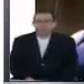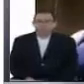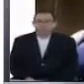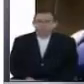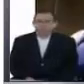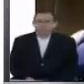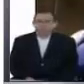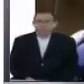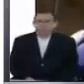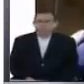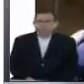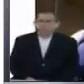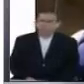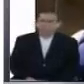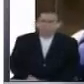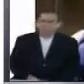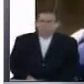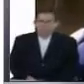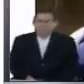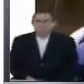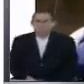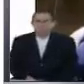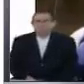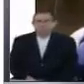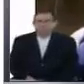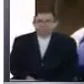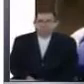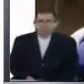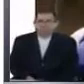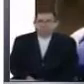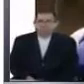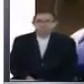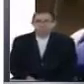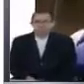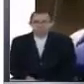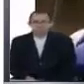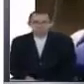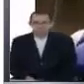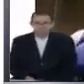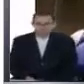Su nombre es patatata. Nombre es patatata.